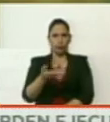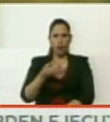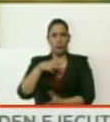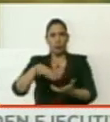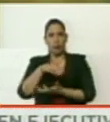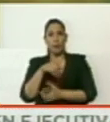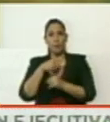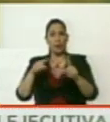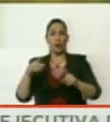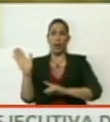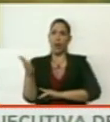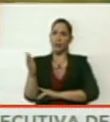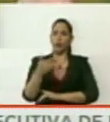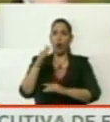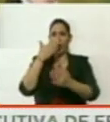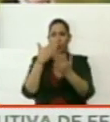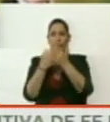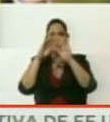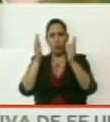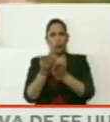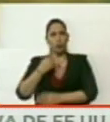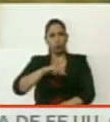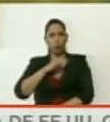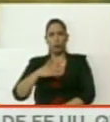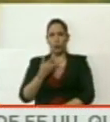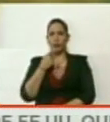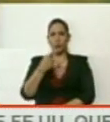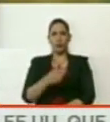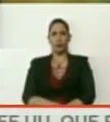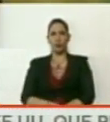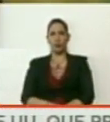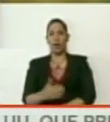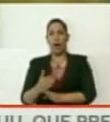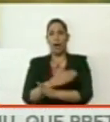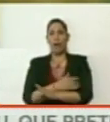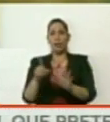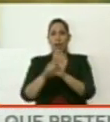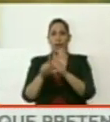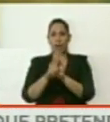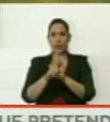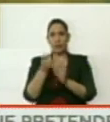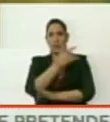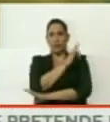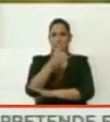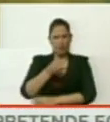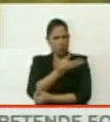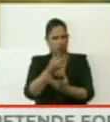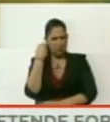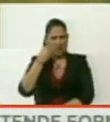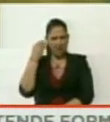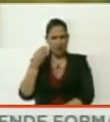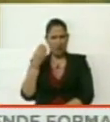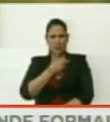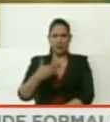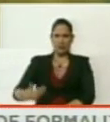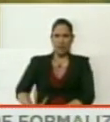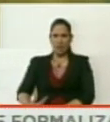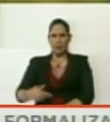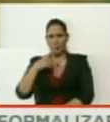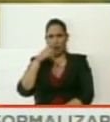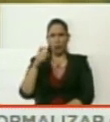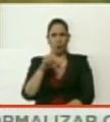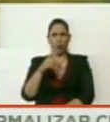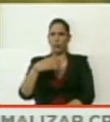una lección entre el mundo, porque pudiésemos también caer ante la ley de la selva. ¿Usted cree que el presidente Nicolás Maduro no ha podido tomar por la